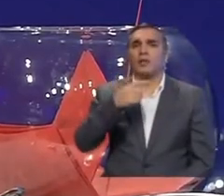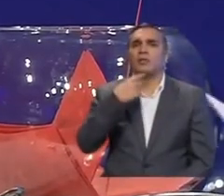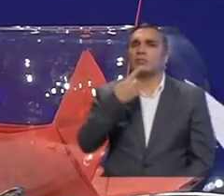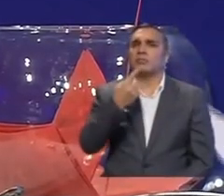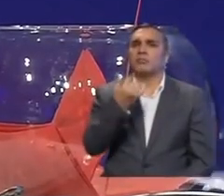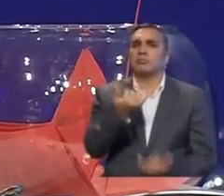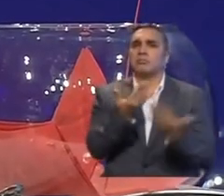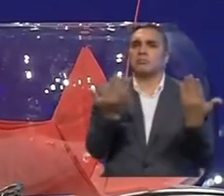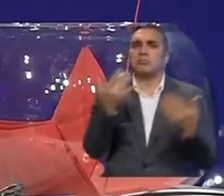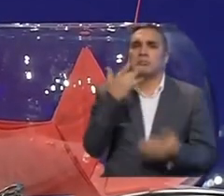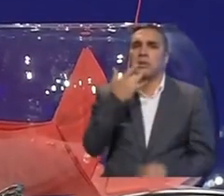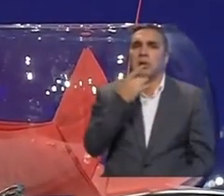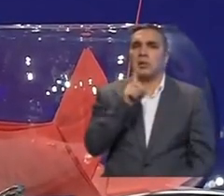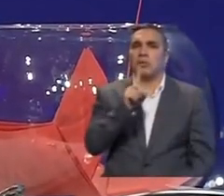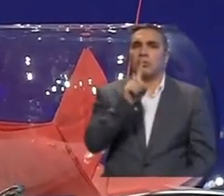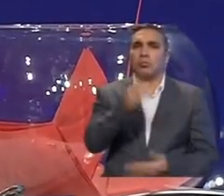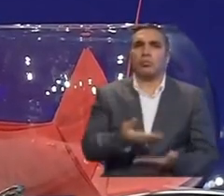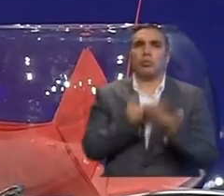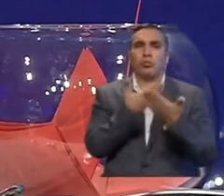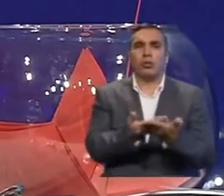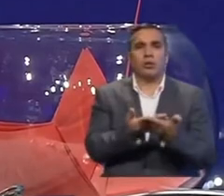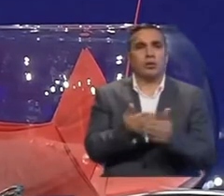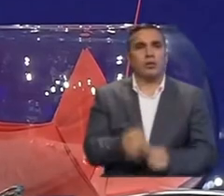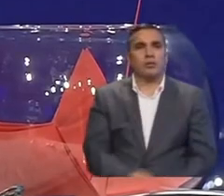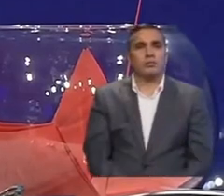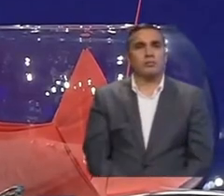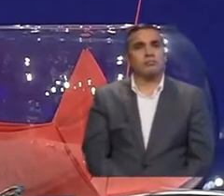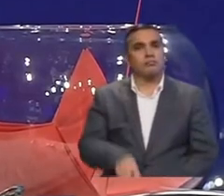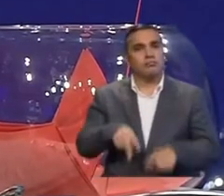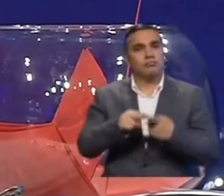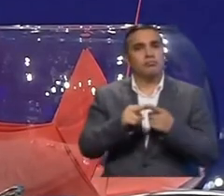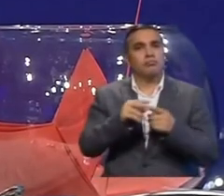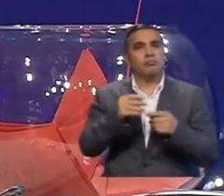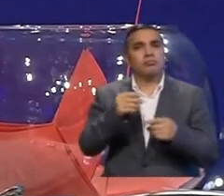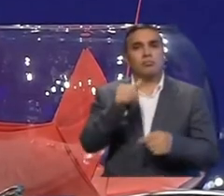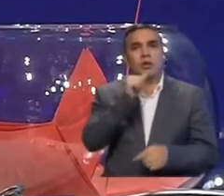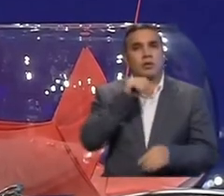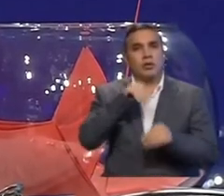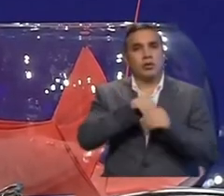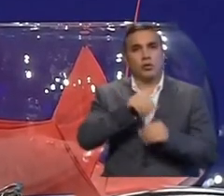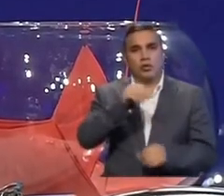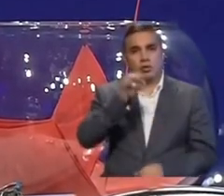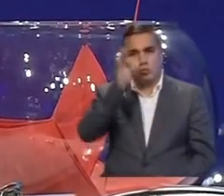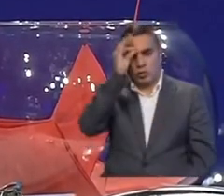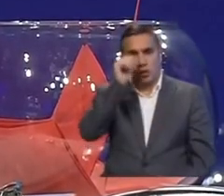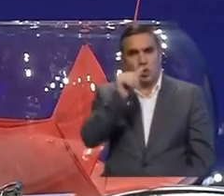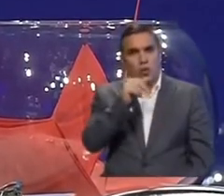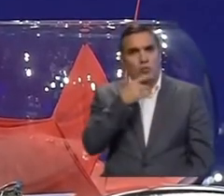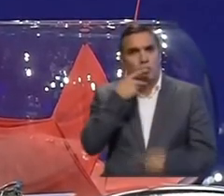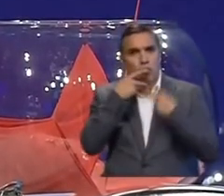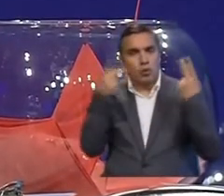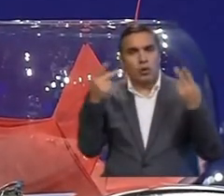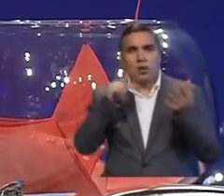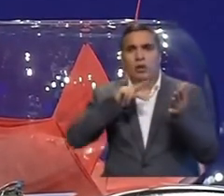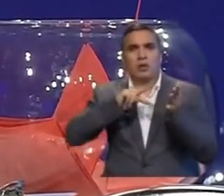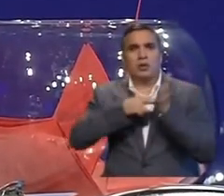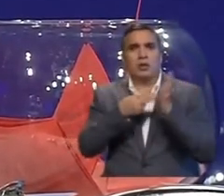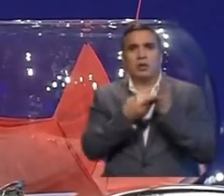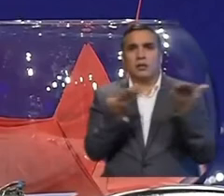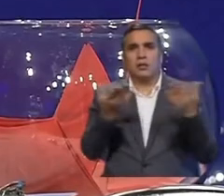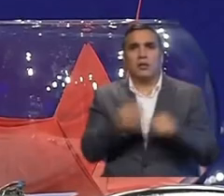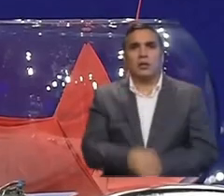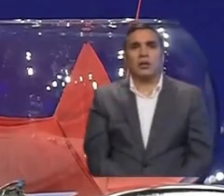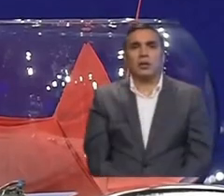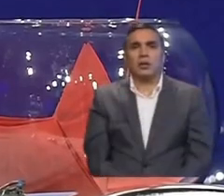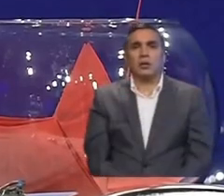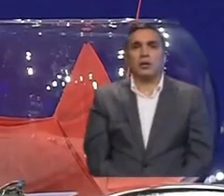atención también es su propuesta de incorporar la mano privada en los hospitales públicos. Esto significaría, y acláreme el